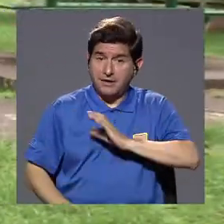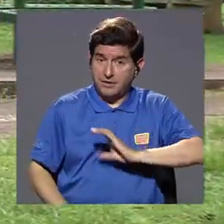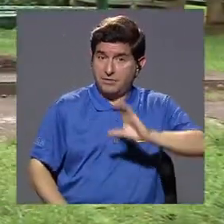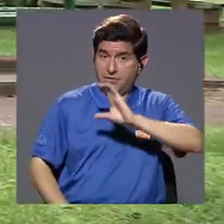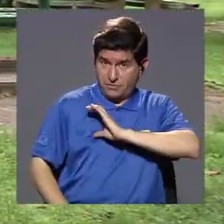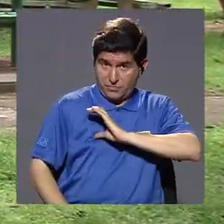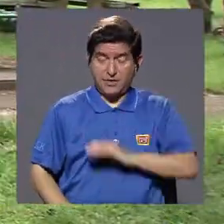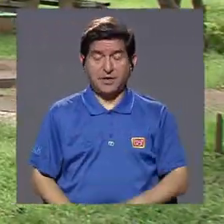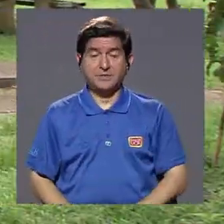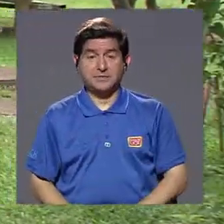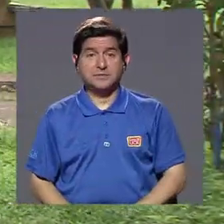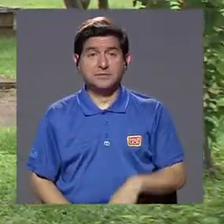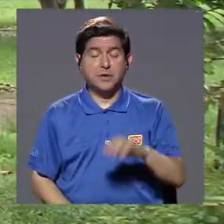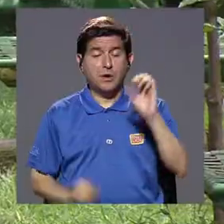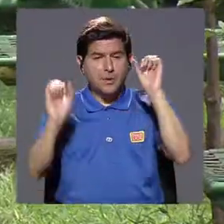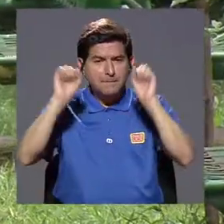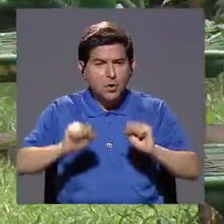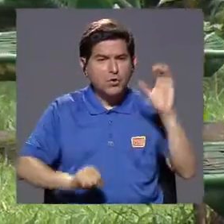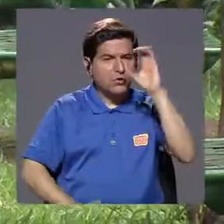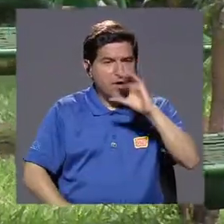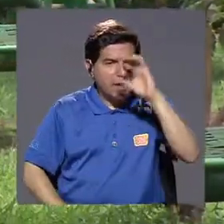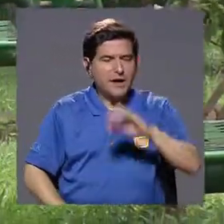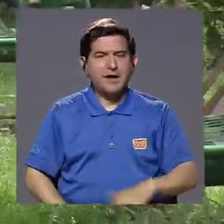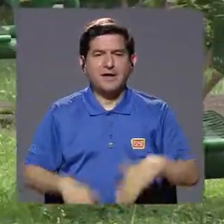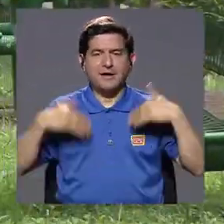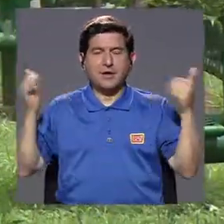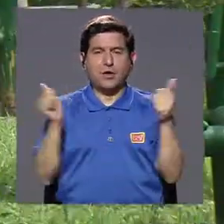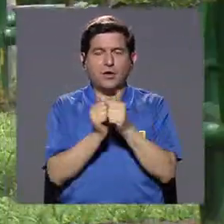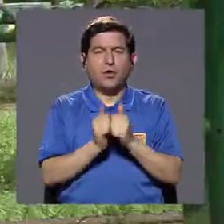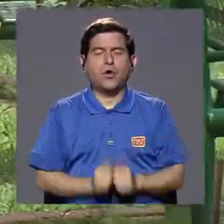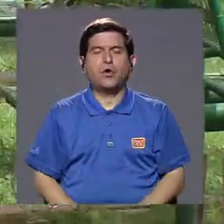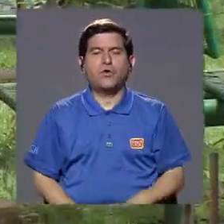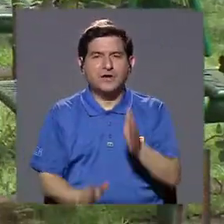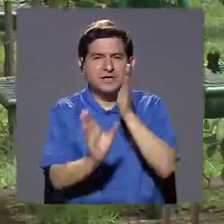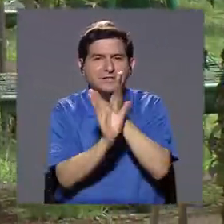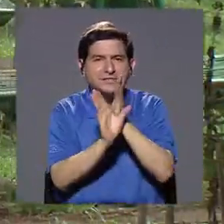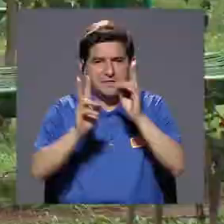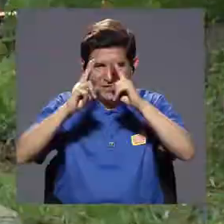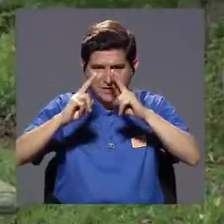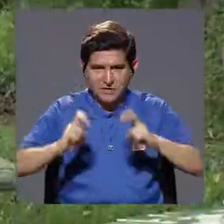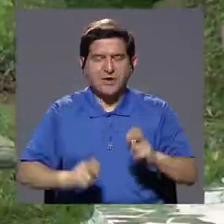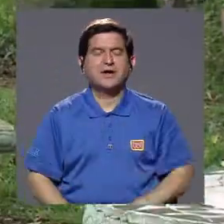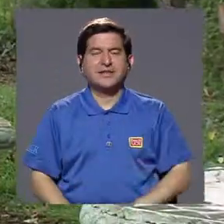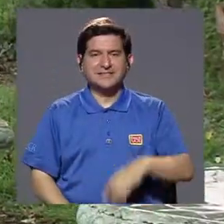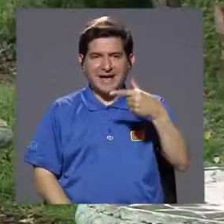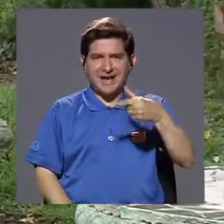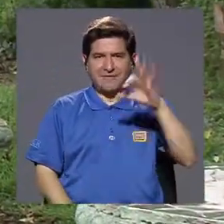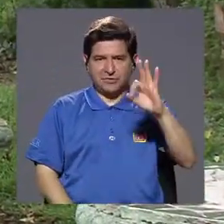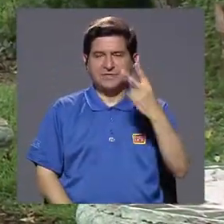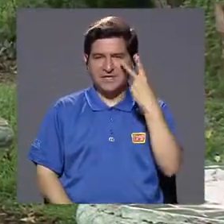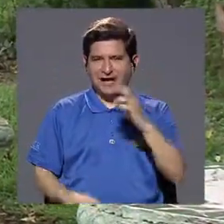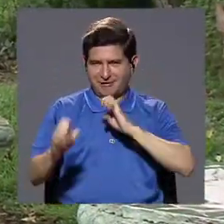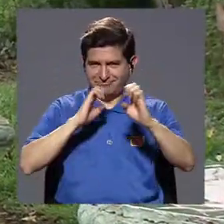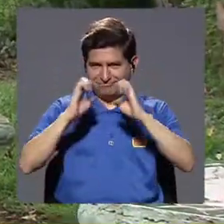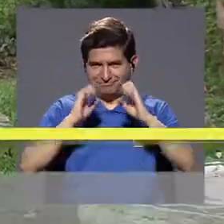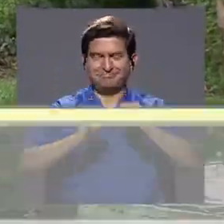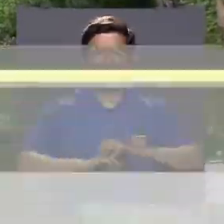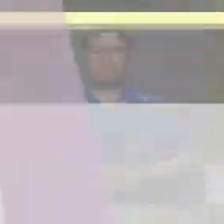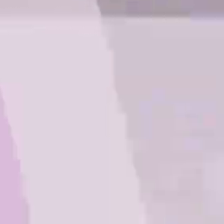aspectos con respecto a cómo buscar la felicidad con el psicoanalista glenn fonseca veamos la entrevista